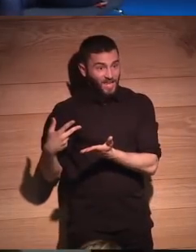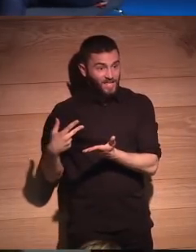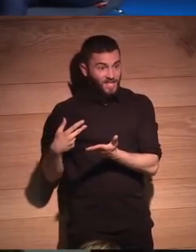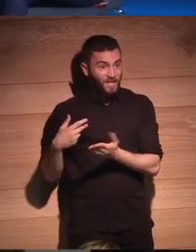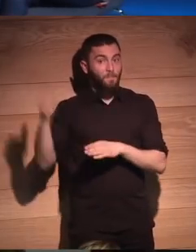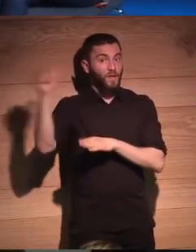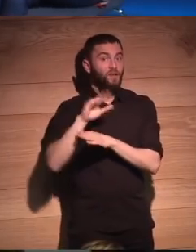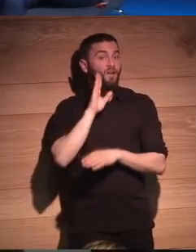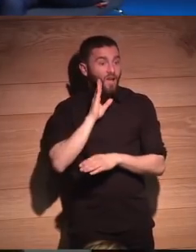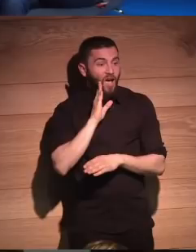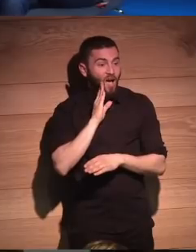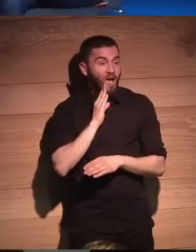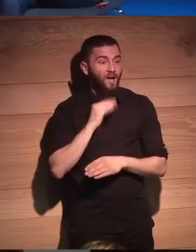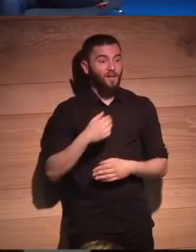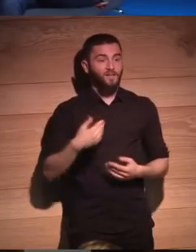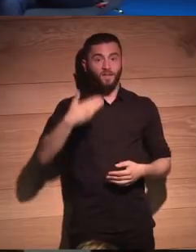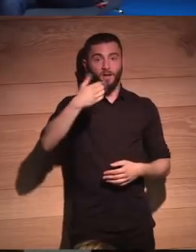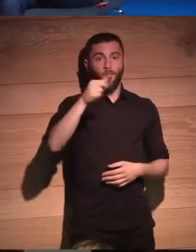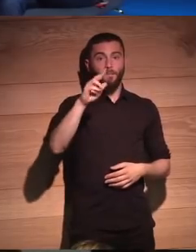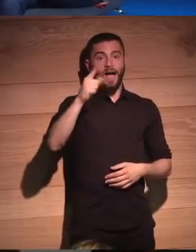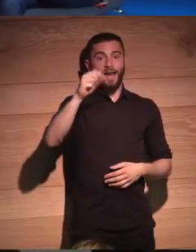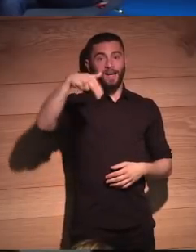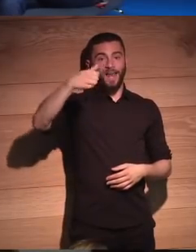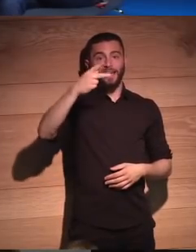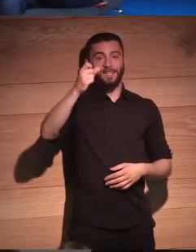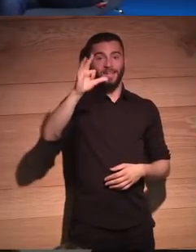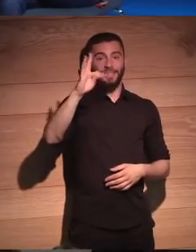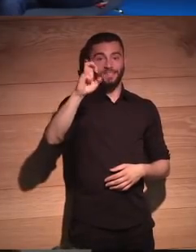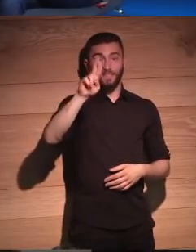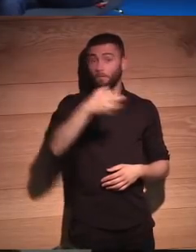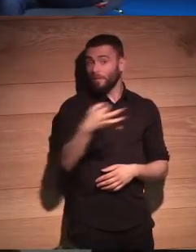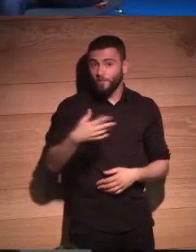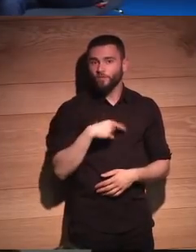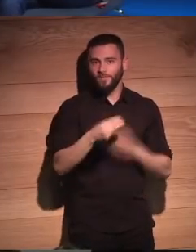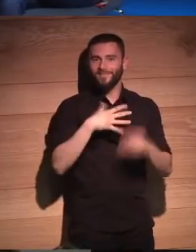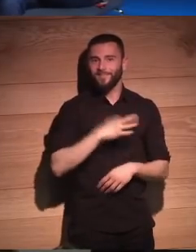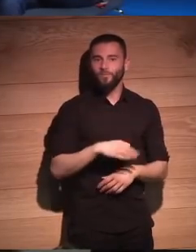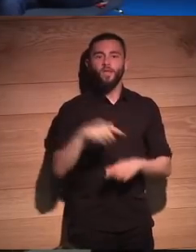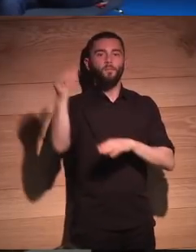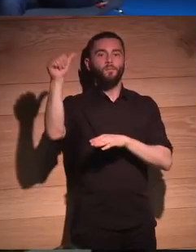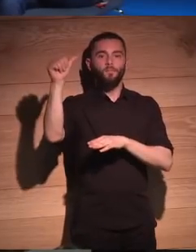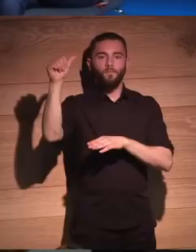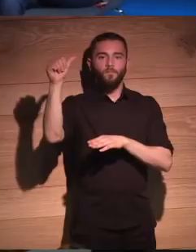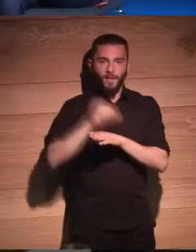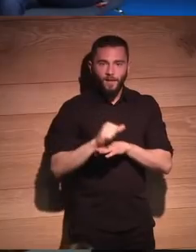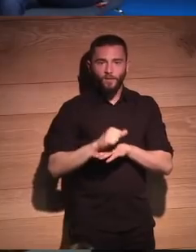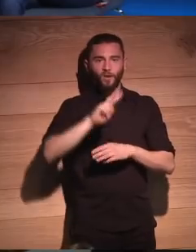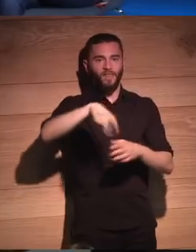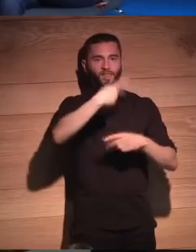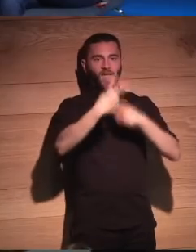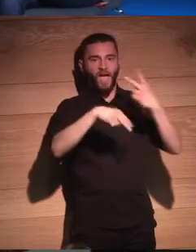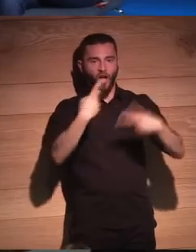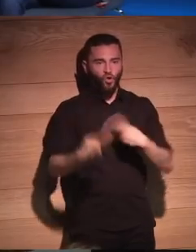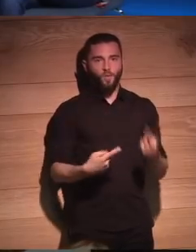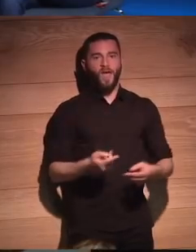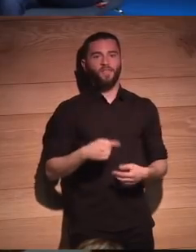películas con un Burt 20 Lancaster, años, un Burt Lancaster. un Burt Lancaster perfecto, ¿sabes? Es decir, haciendo esas películas de acrobacias en un Batman